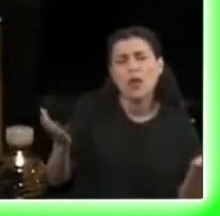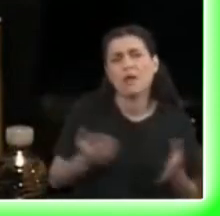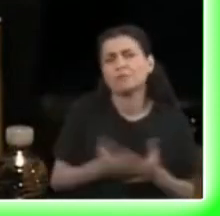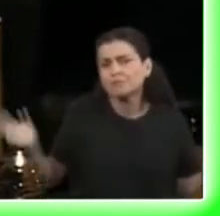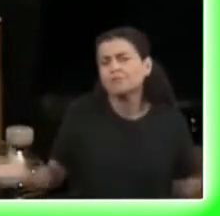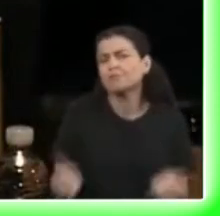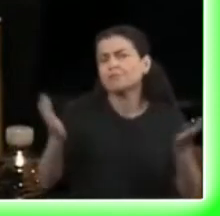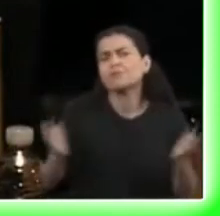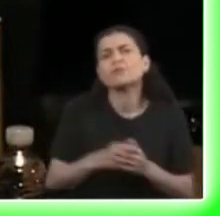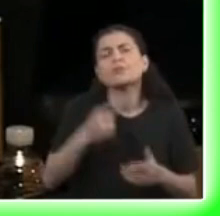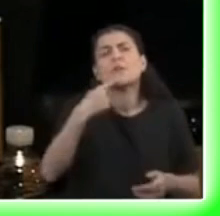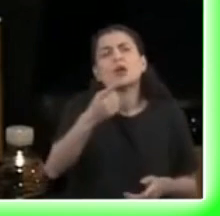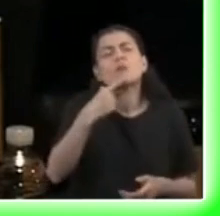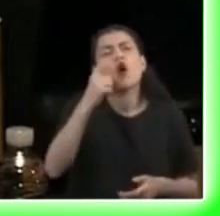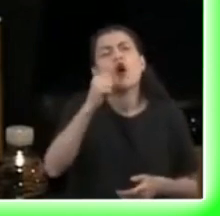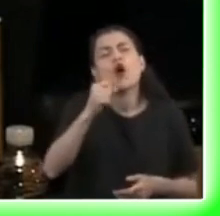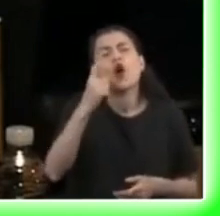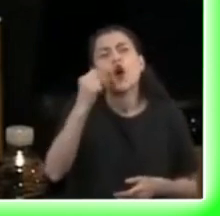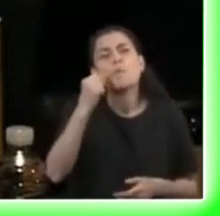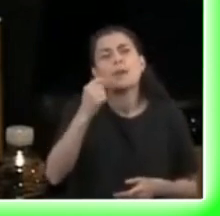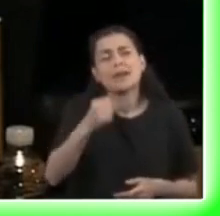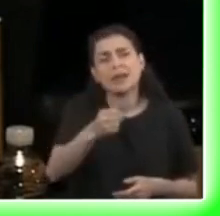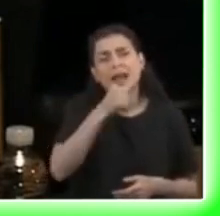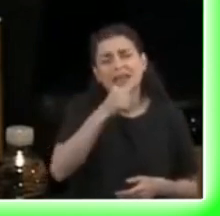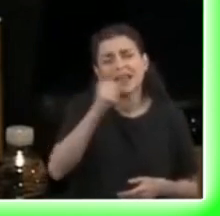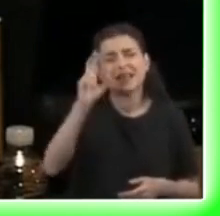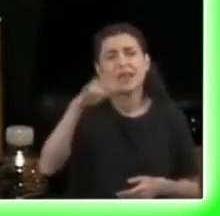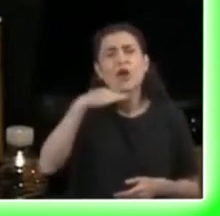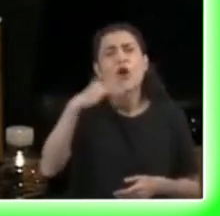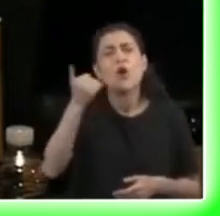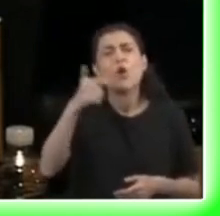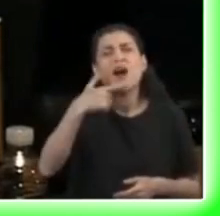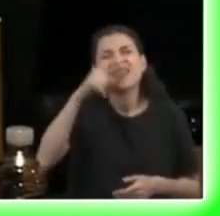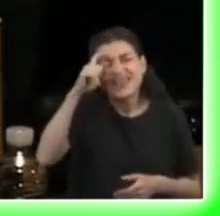el cantante de Los Ratones Paranoicos, Juanse,